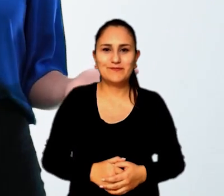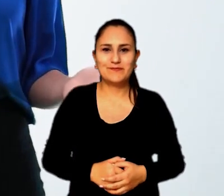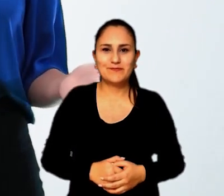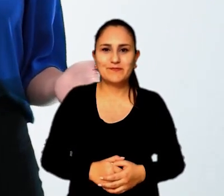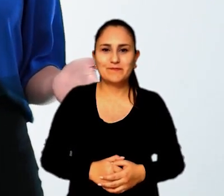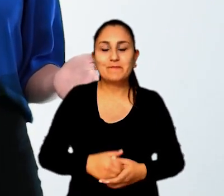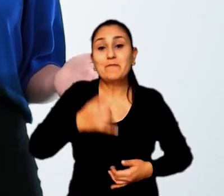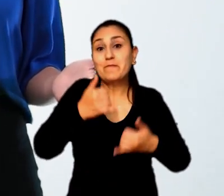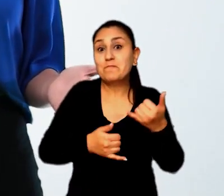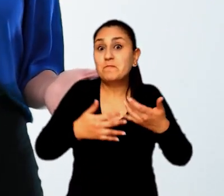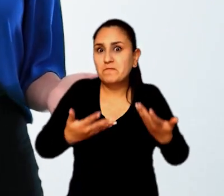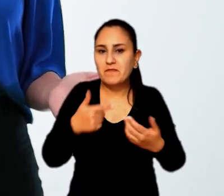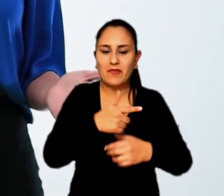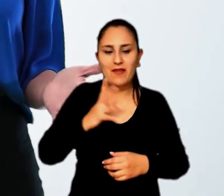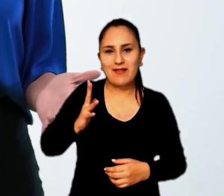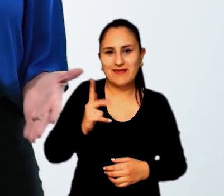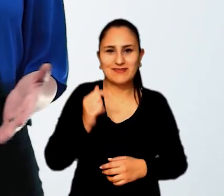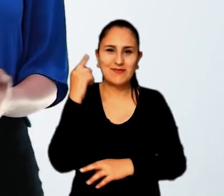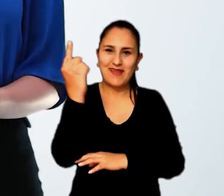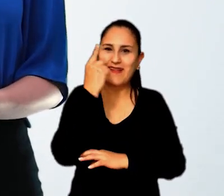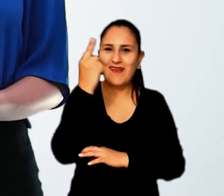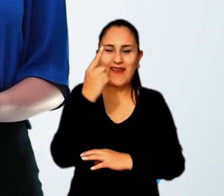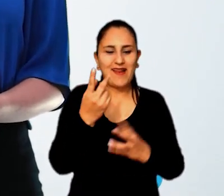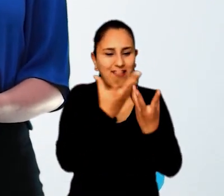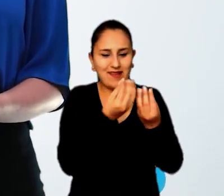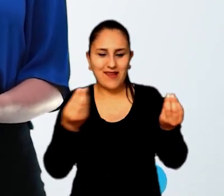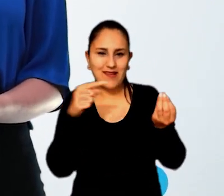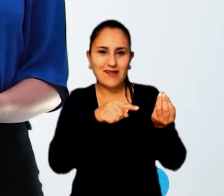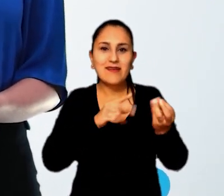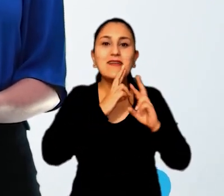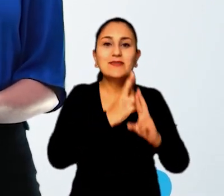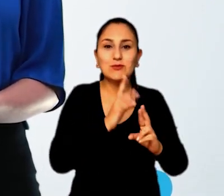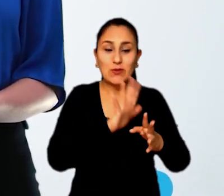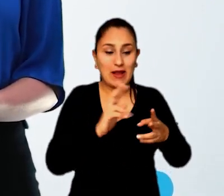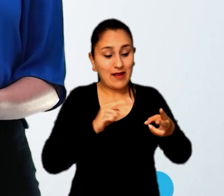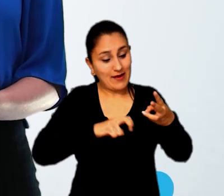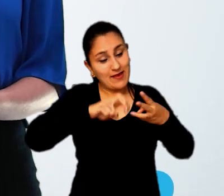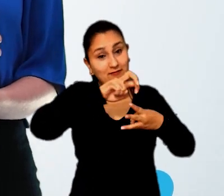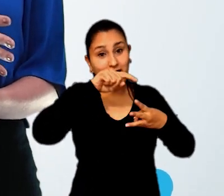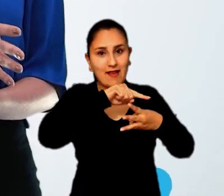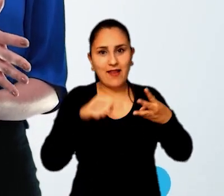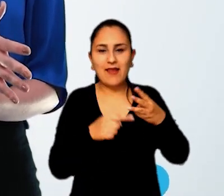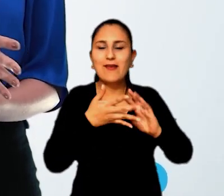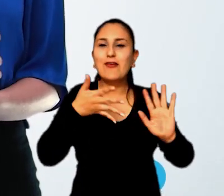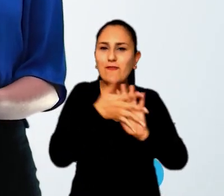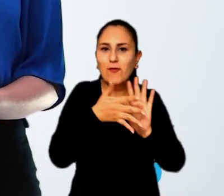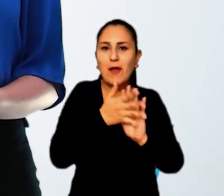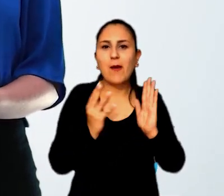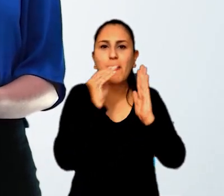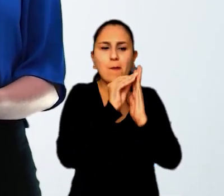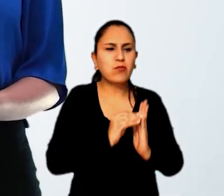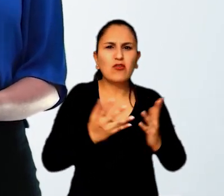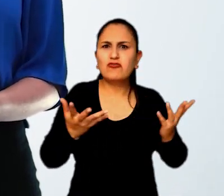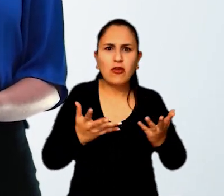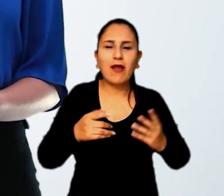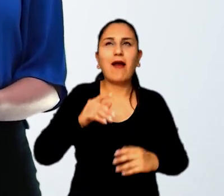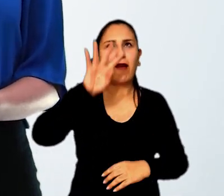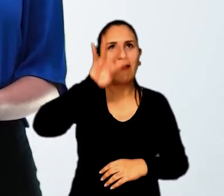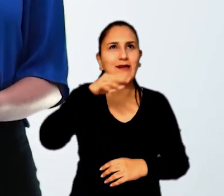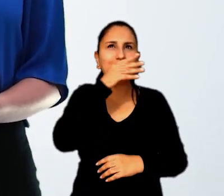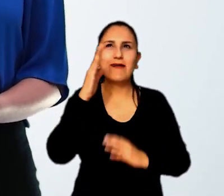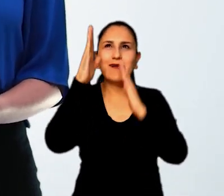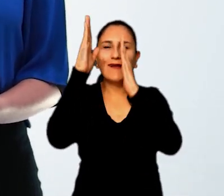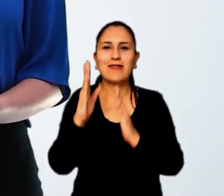finalmente en la descripción general del tipo de respuesta para cada nivel información que se encuentra ubicada en la columna de la derecha